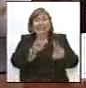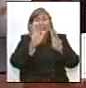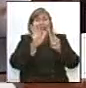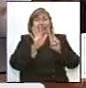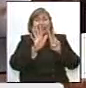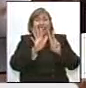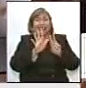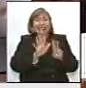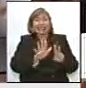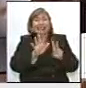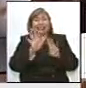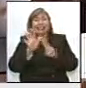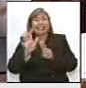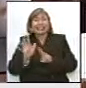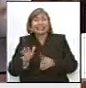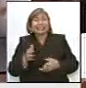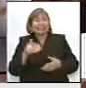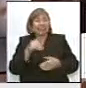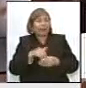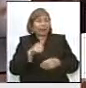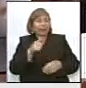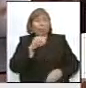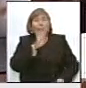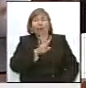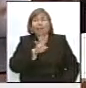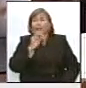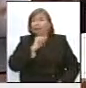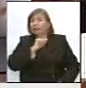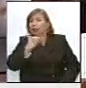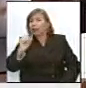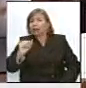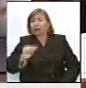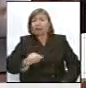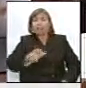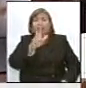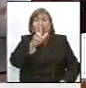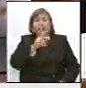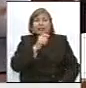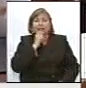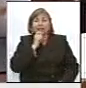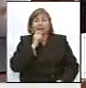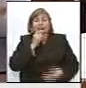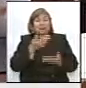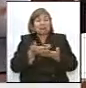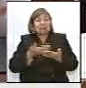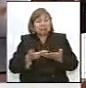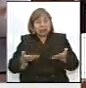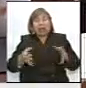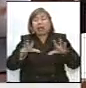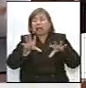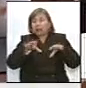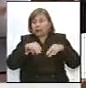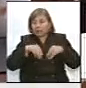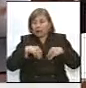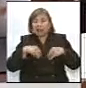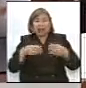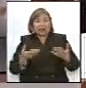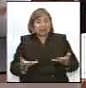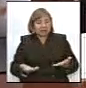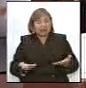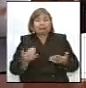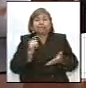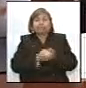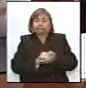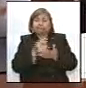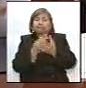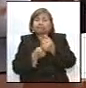77 votos a favor, 44 en contra, 3 abstenciones. En consecuencia, ha sido aprobada la